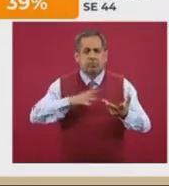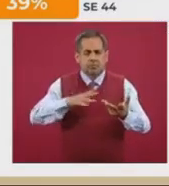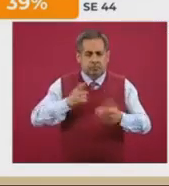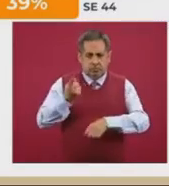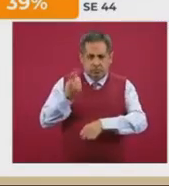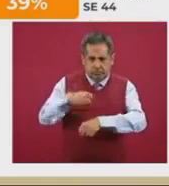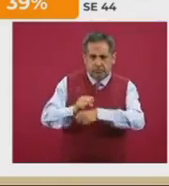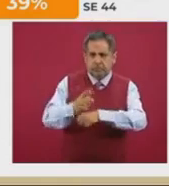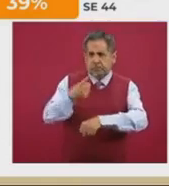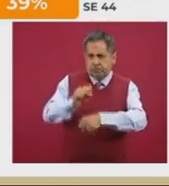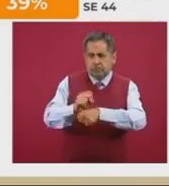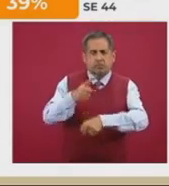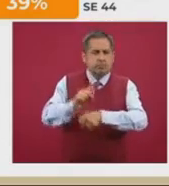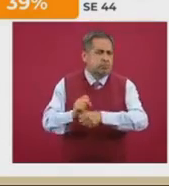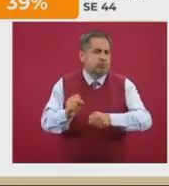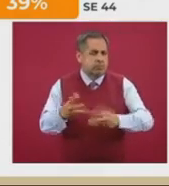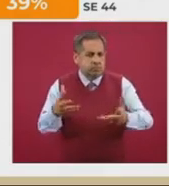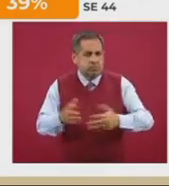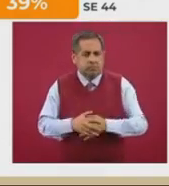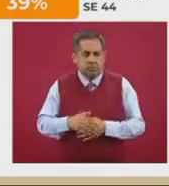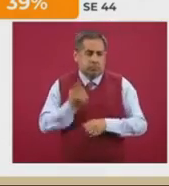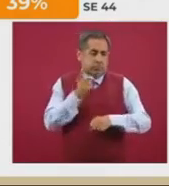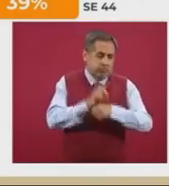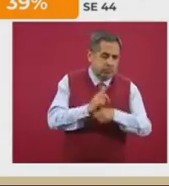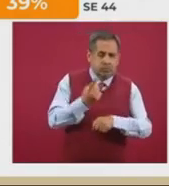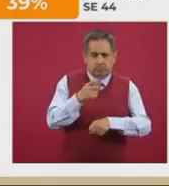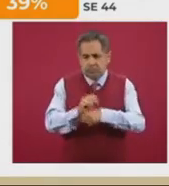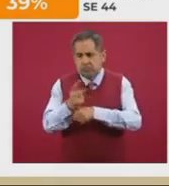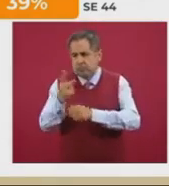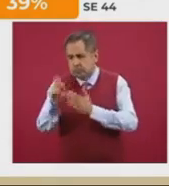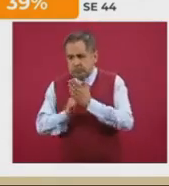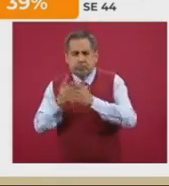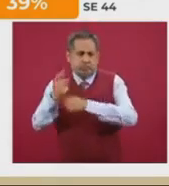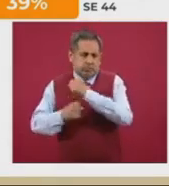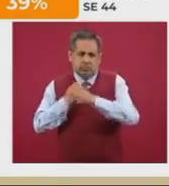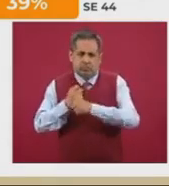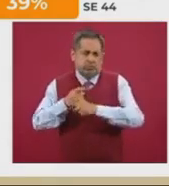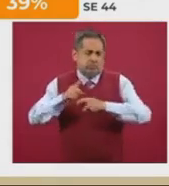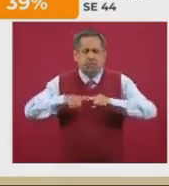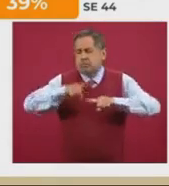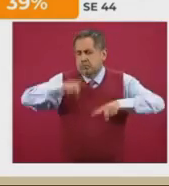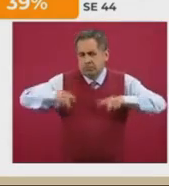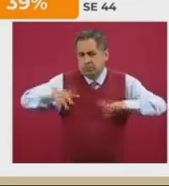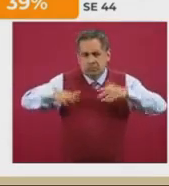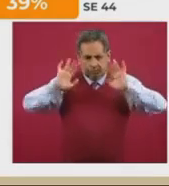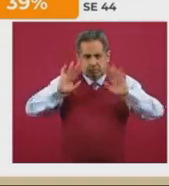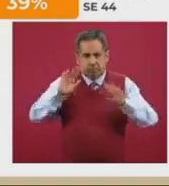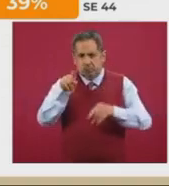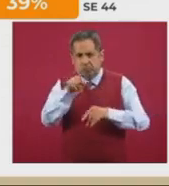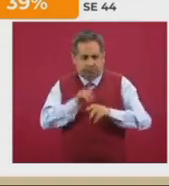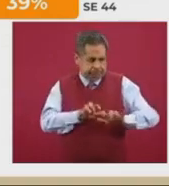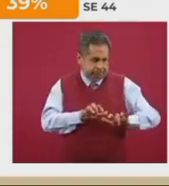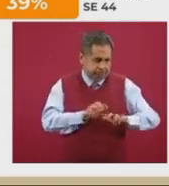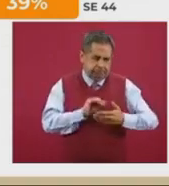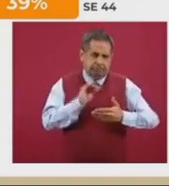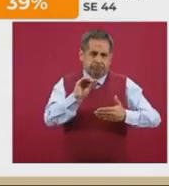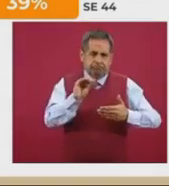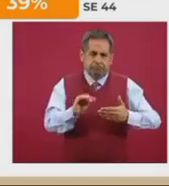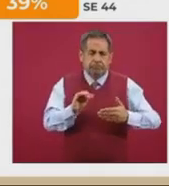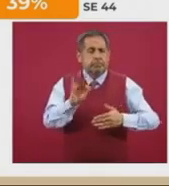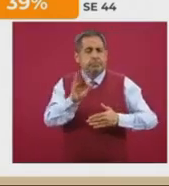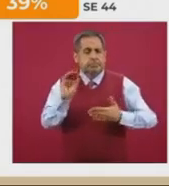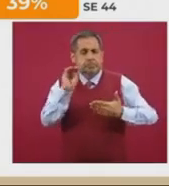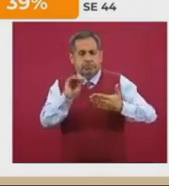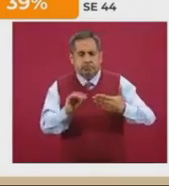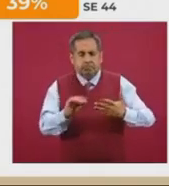por semana. La curva epidémica se puede hacer por día, por semana, por mes, por año, por cualquier agregación de fechas.